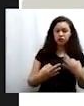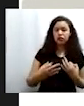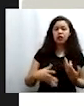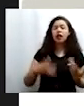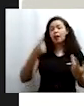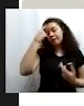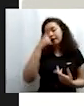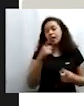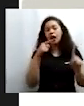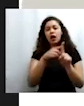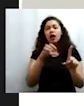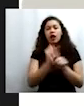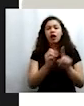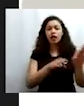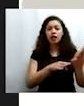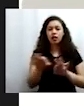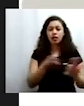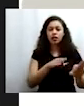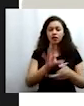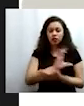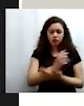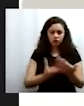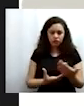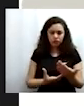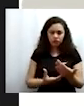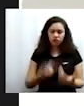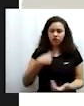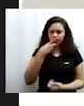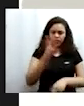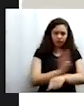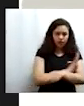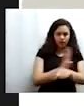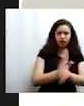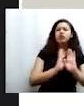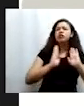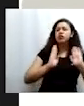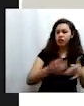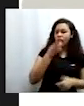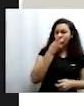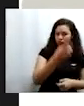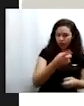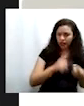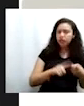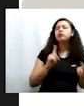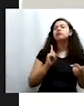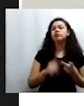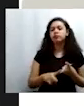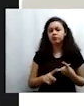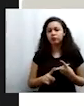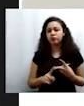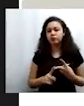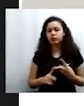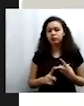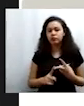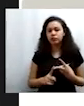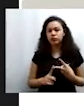trate del trabajo contratado. Ya mencioné yo los beneficios, ya mencioné el formato